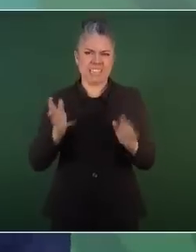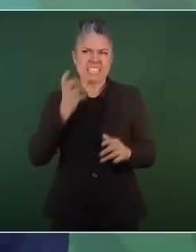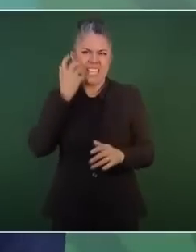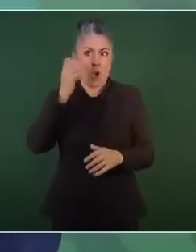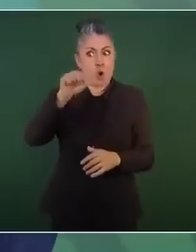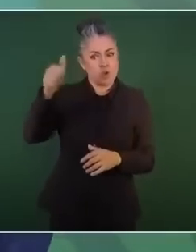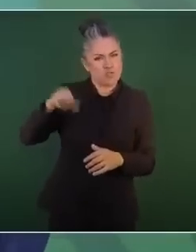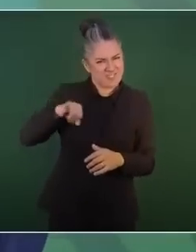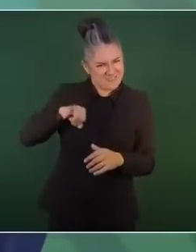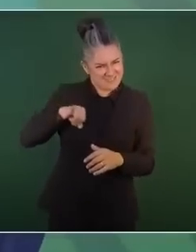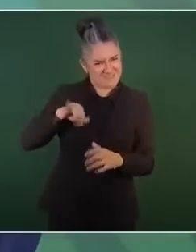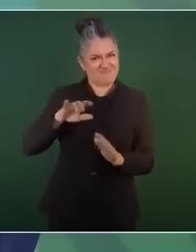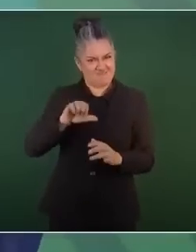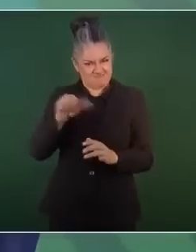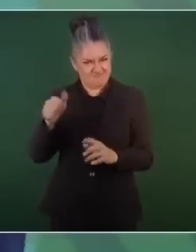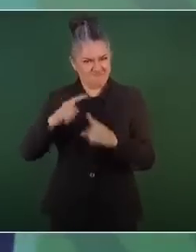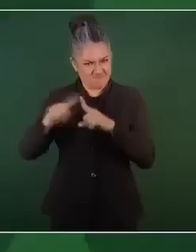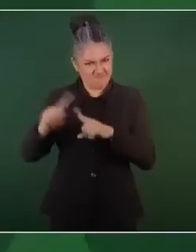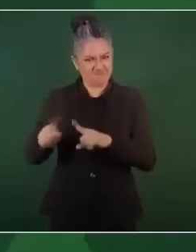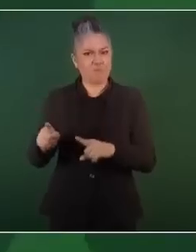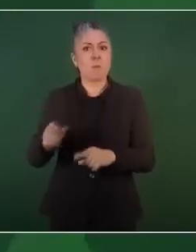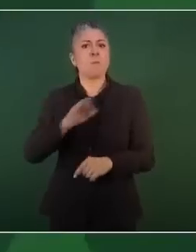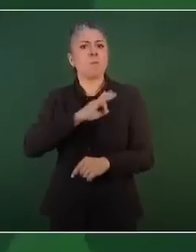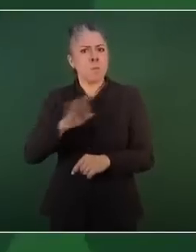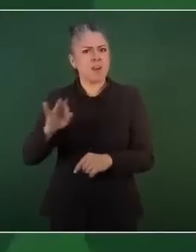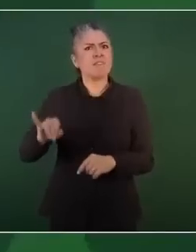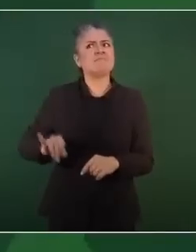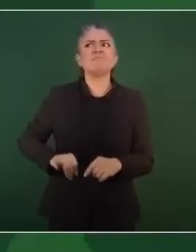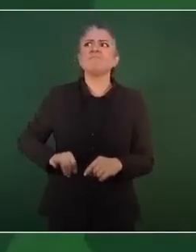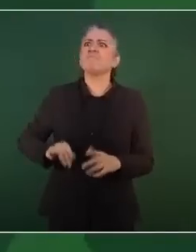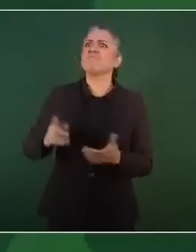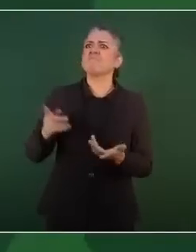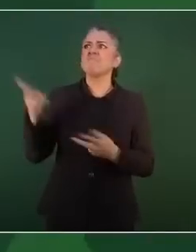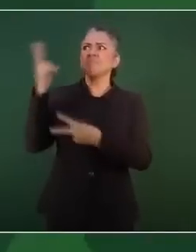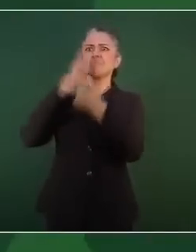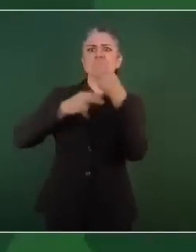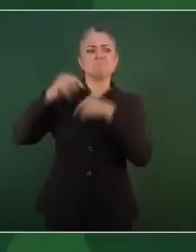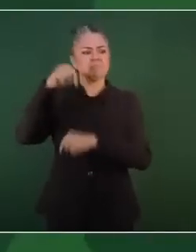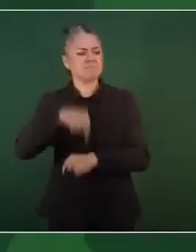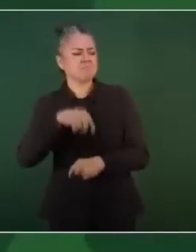otros intereses puedan venir